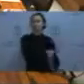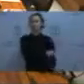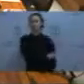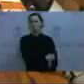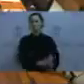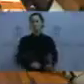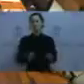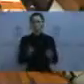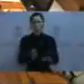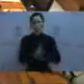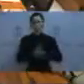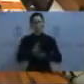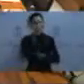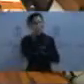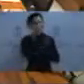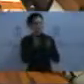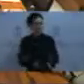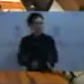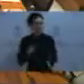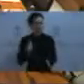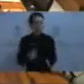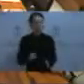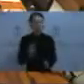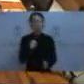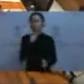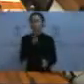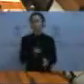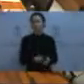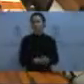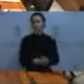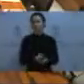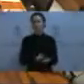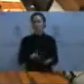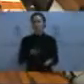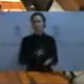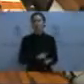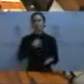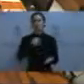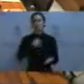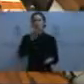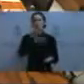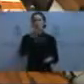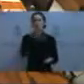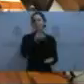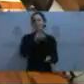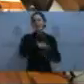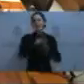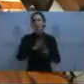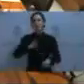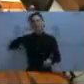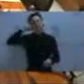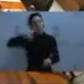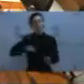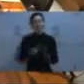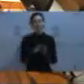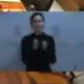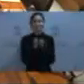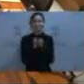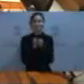Bien, consejera. Bueno, y eso que lo dije en mi primera parte de intervención, pero sabía que, bueno, que la tentación era